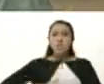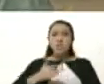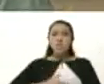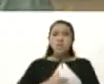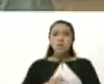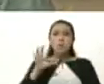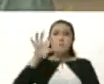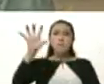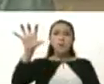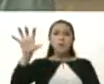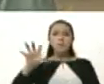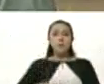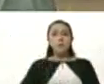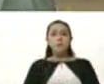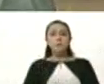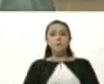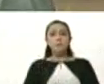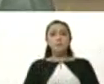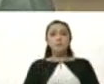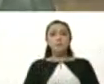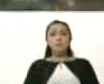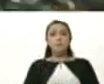país.